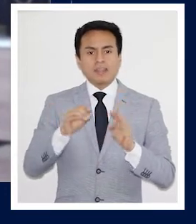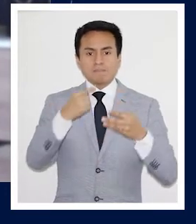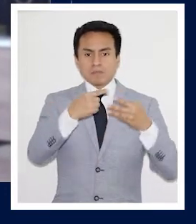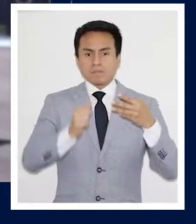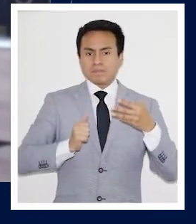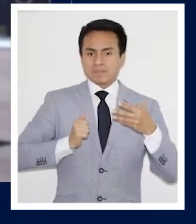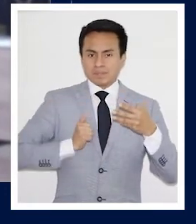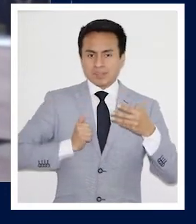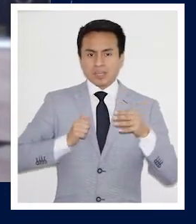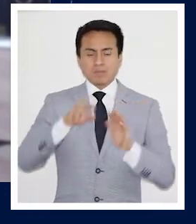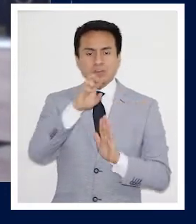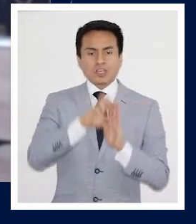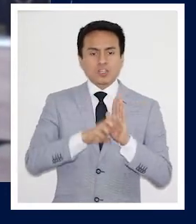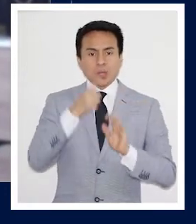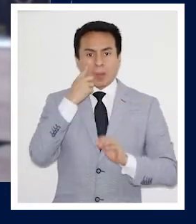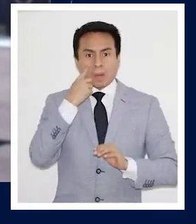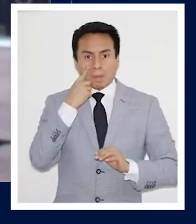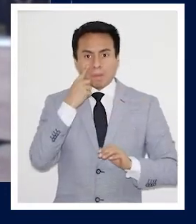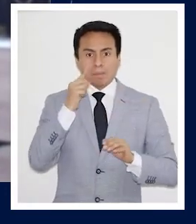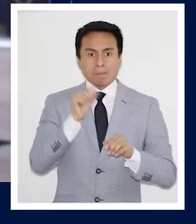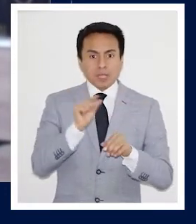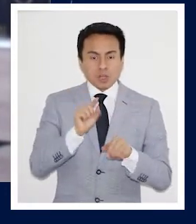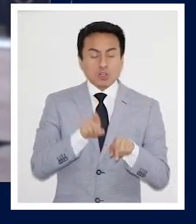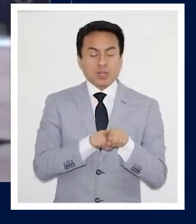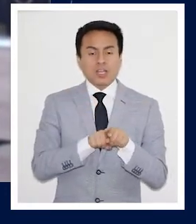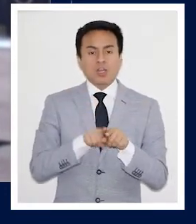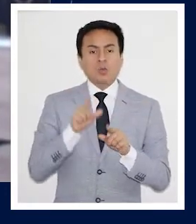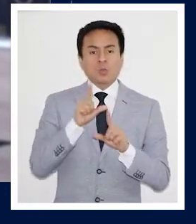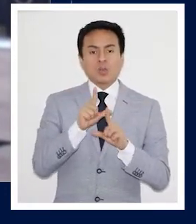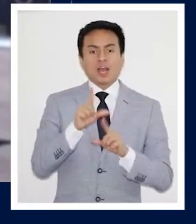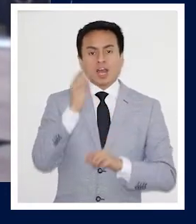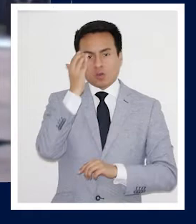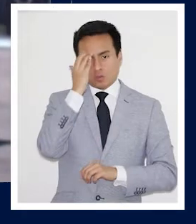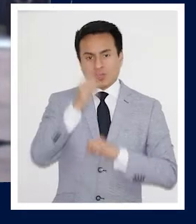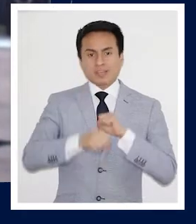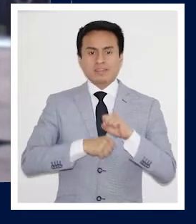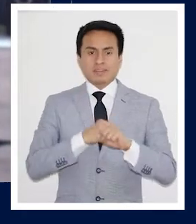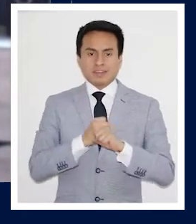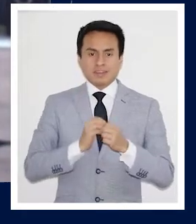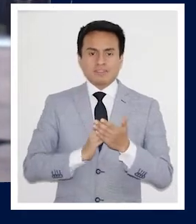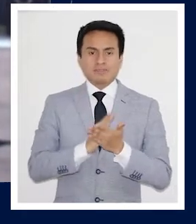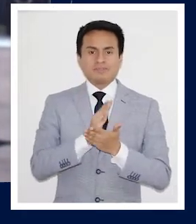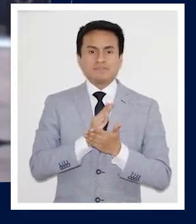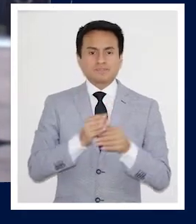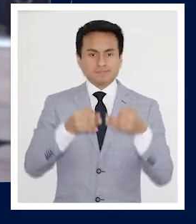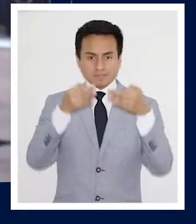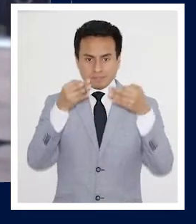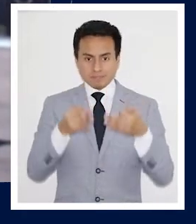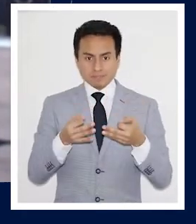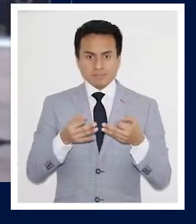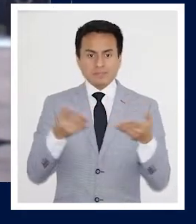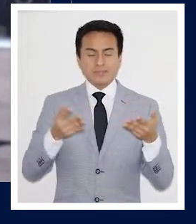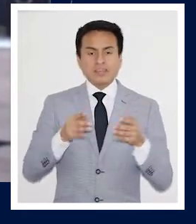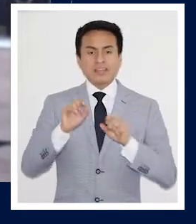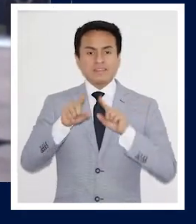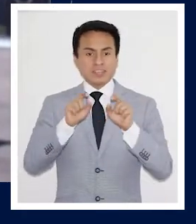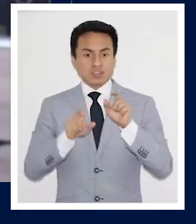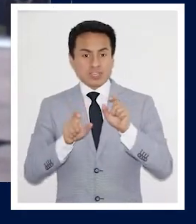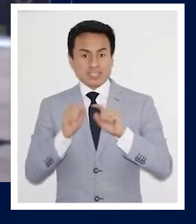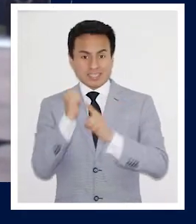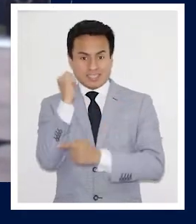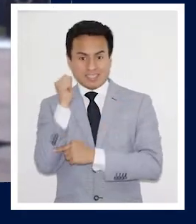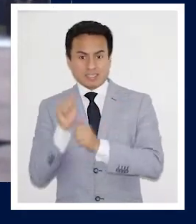la implementación de proyectos pilotos que comenzaron en julio y agosto de este año, justamente para